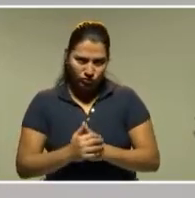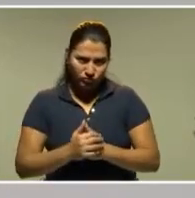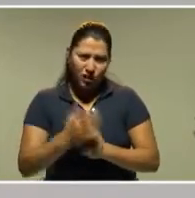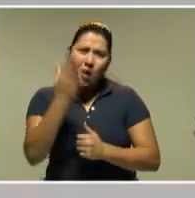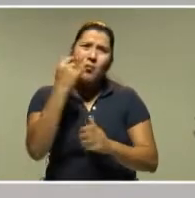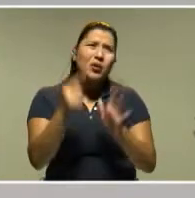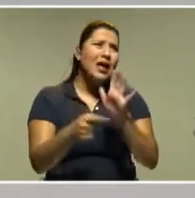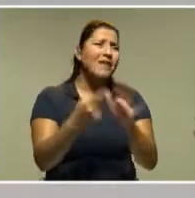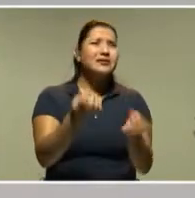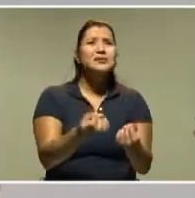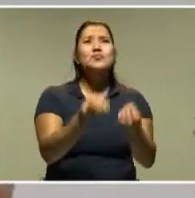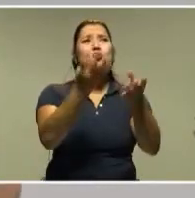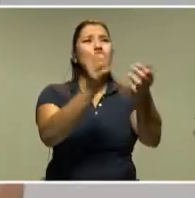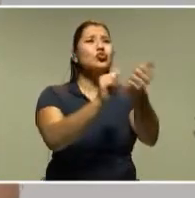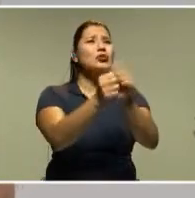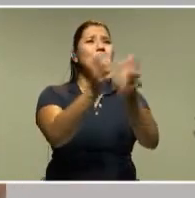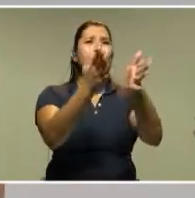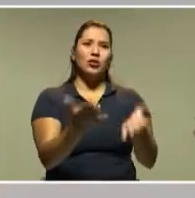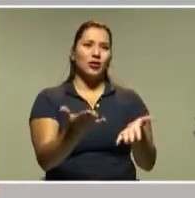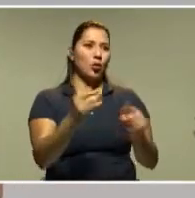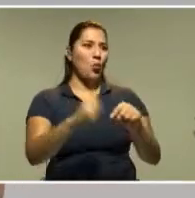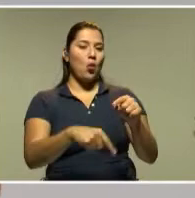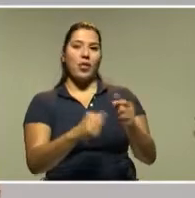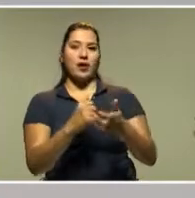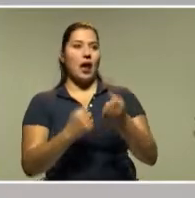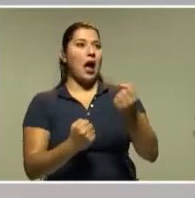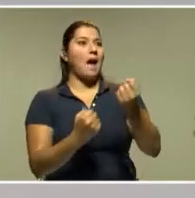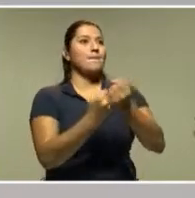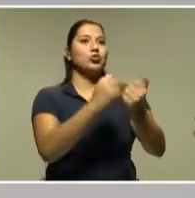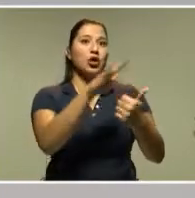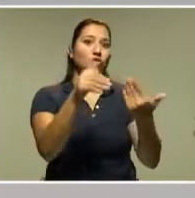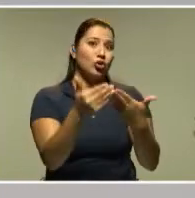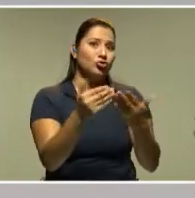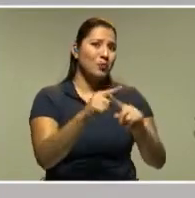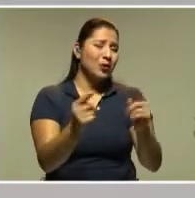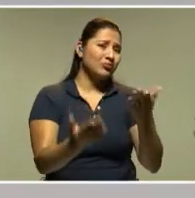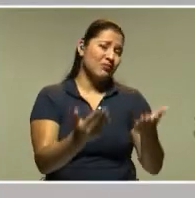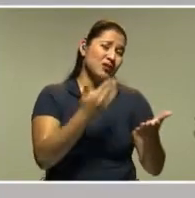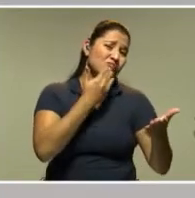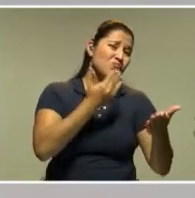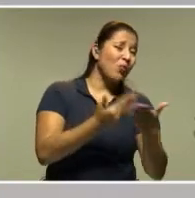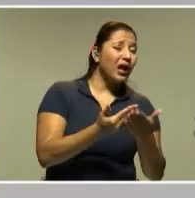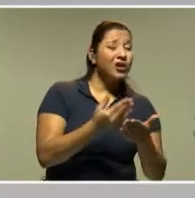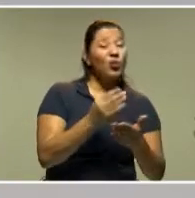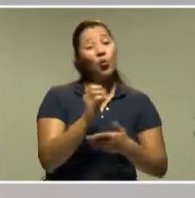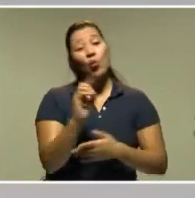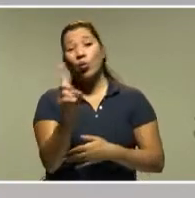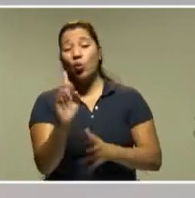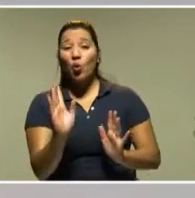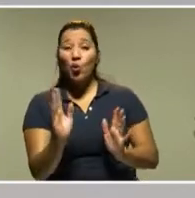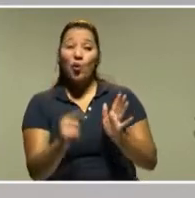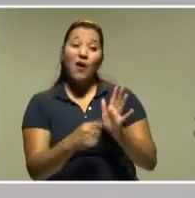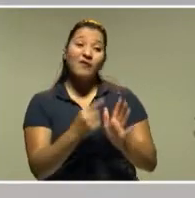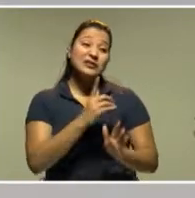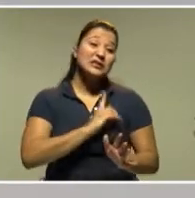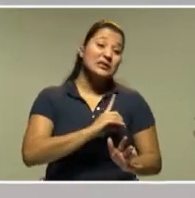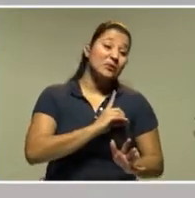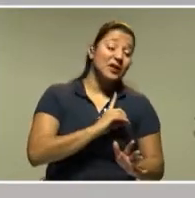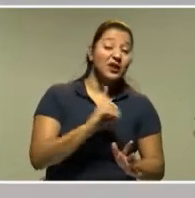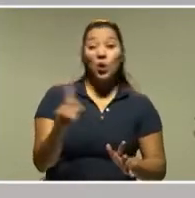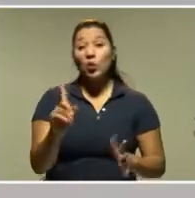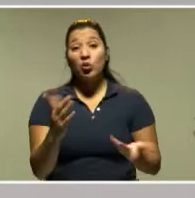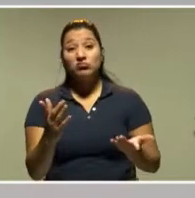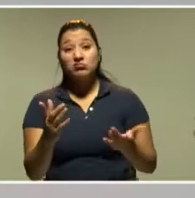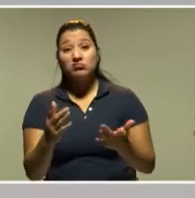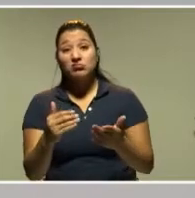que algunos sí pueden ser buenos, algunos no, algunos pueden tener la disciplina, y luego se dicen, los apoyé para nada. Entonces, eso es